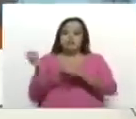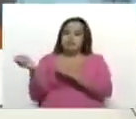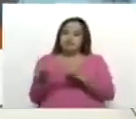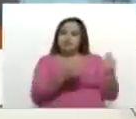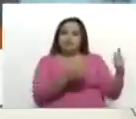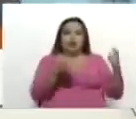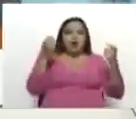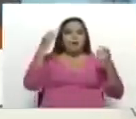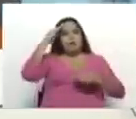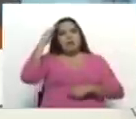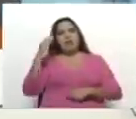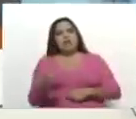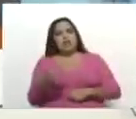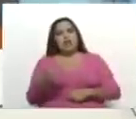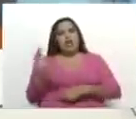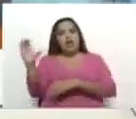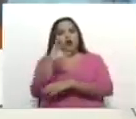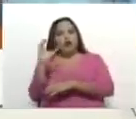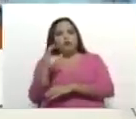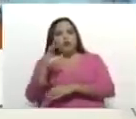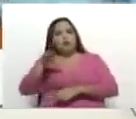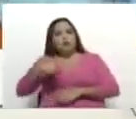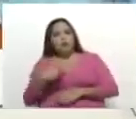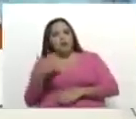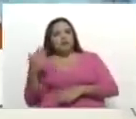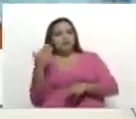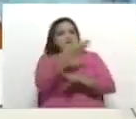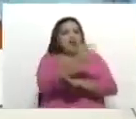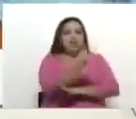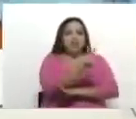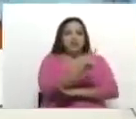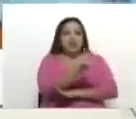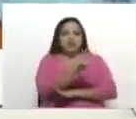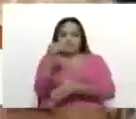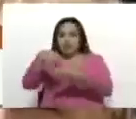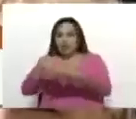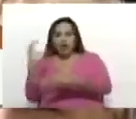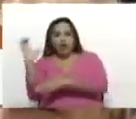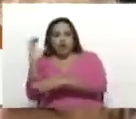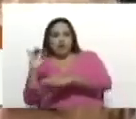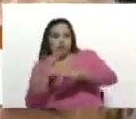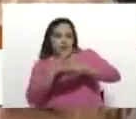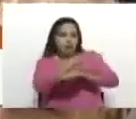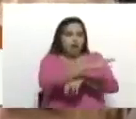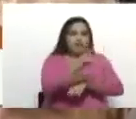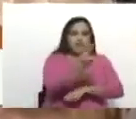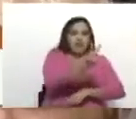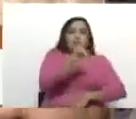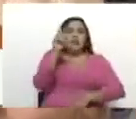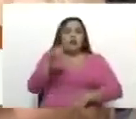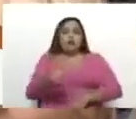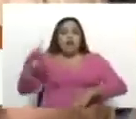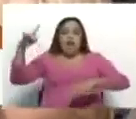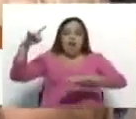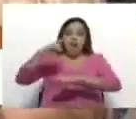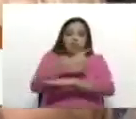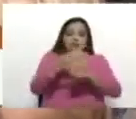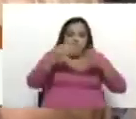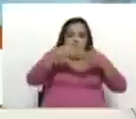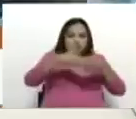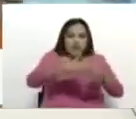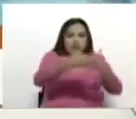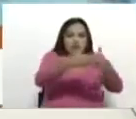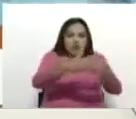de Argentina a Colombia para invadir a Venezuela por Colombia se apostaron portaaviones submarinos en